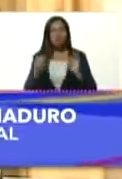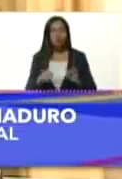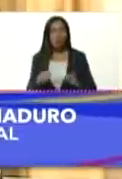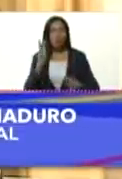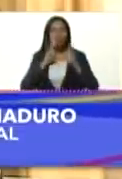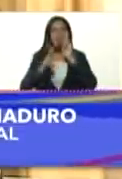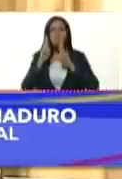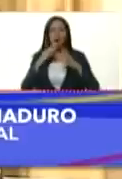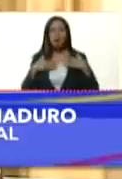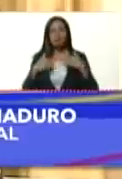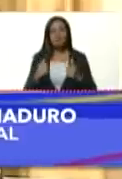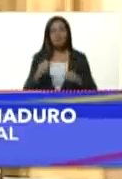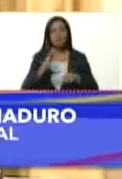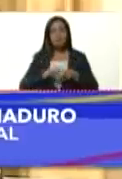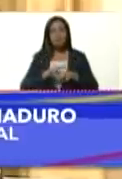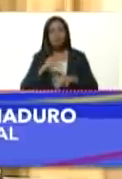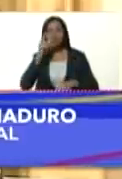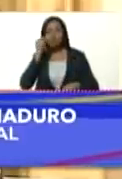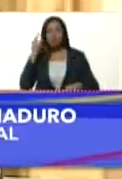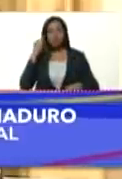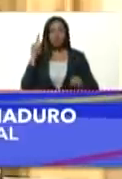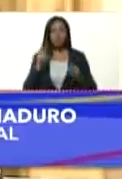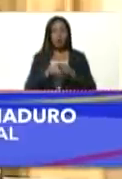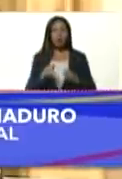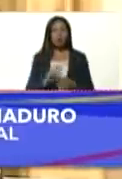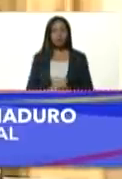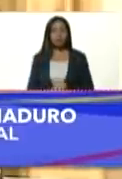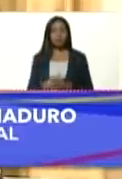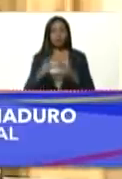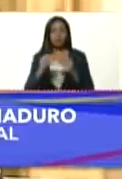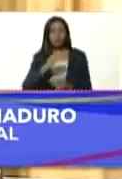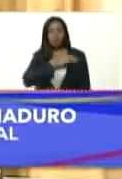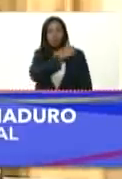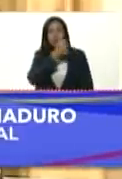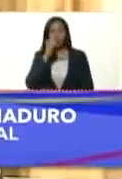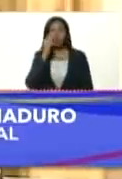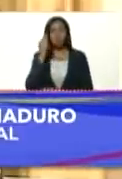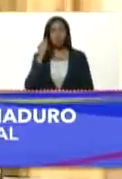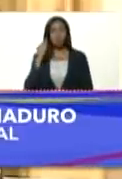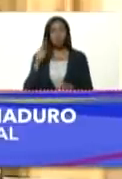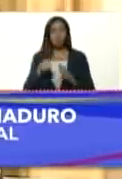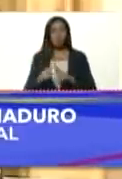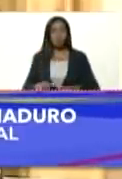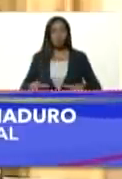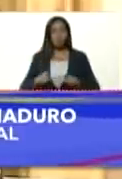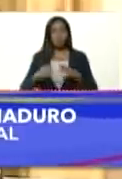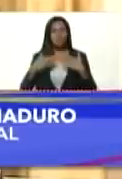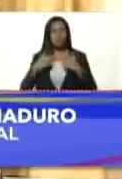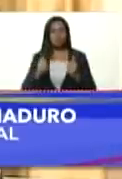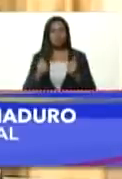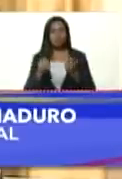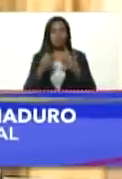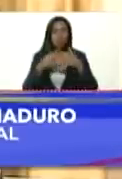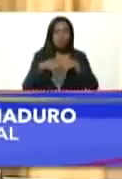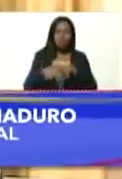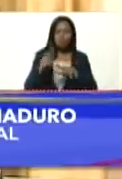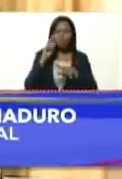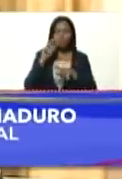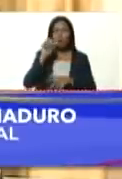sanitarias del país, médicos, médicas, a todos los jefes y jefas de las áreas de salud integrarlas así,